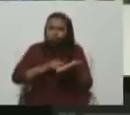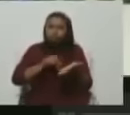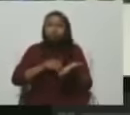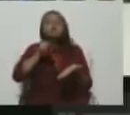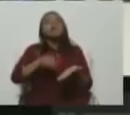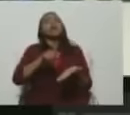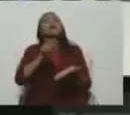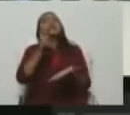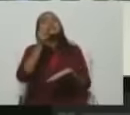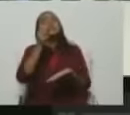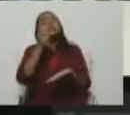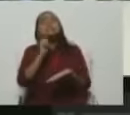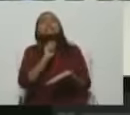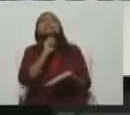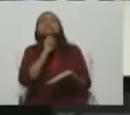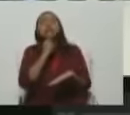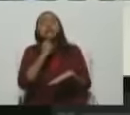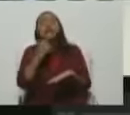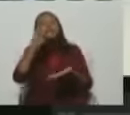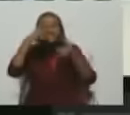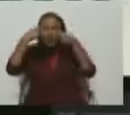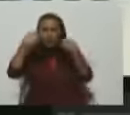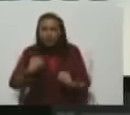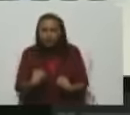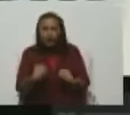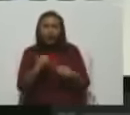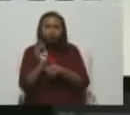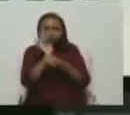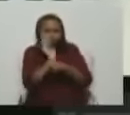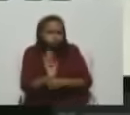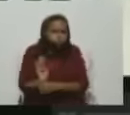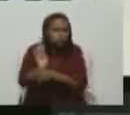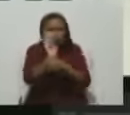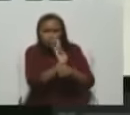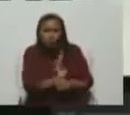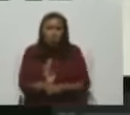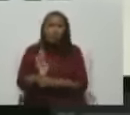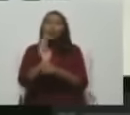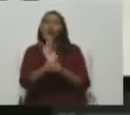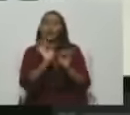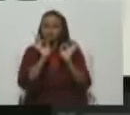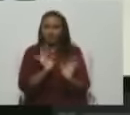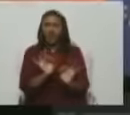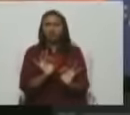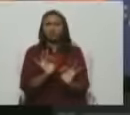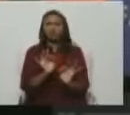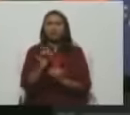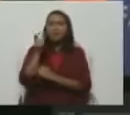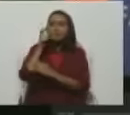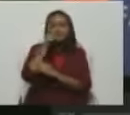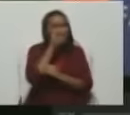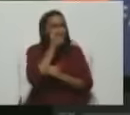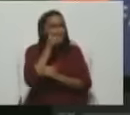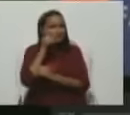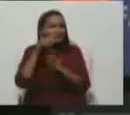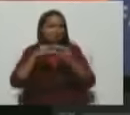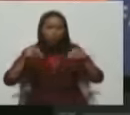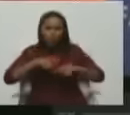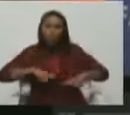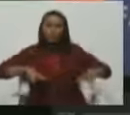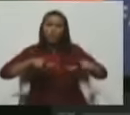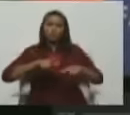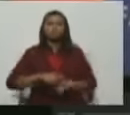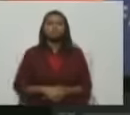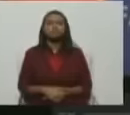la infraestructura electoral y además de hacer los despliegues respectivos. Este es el principal y